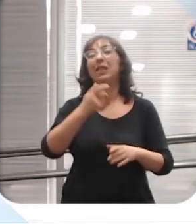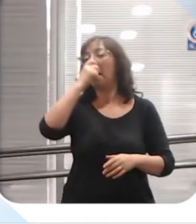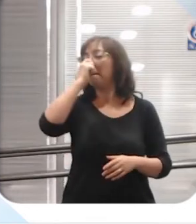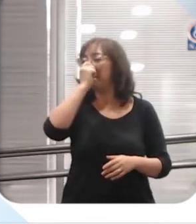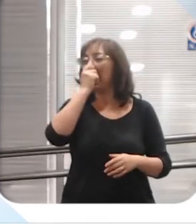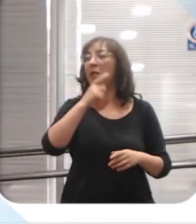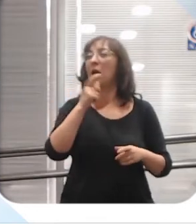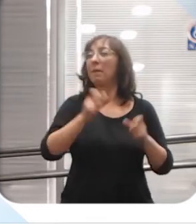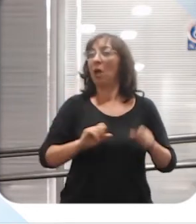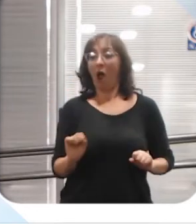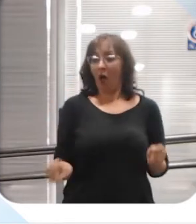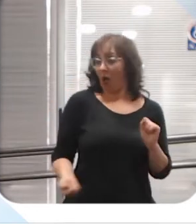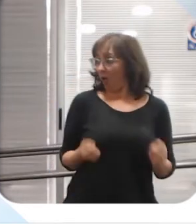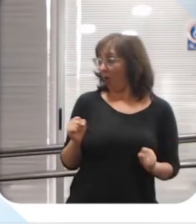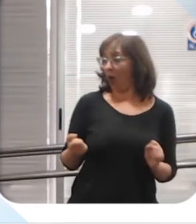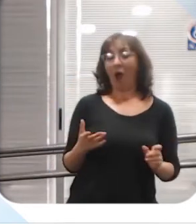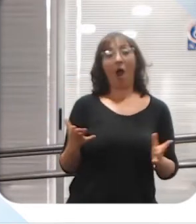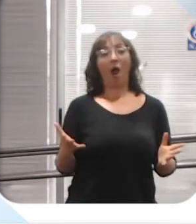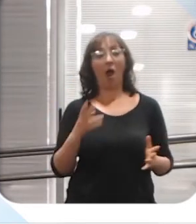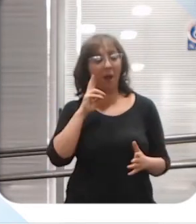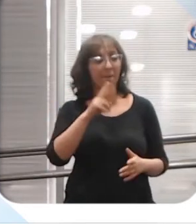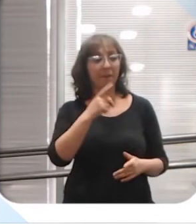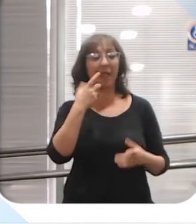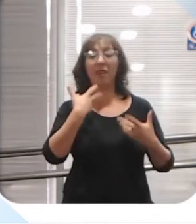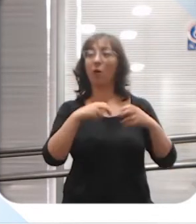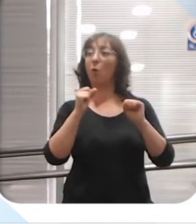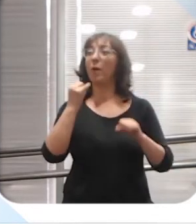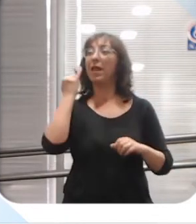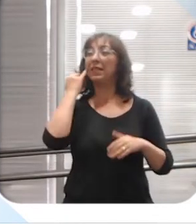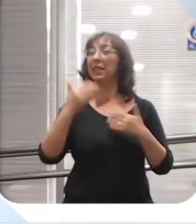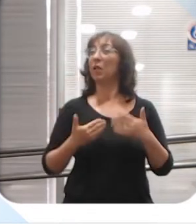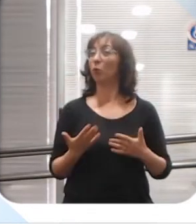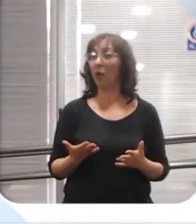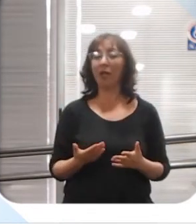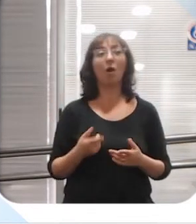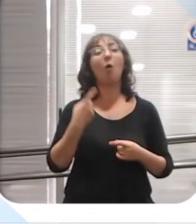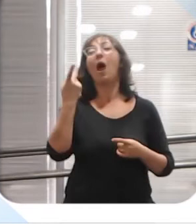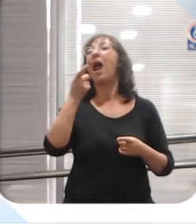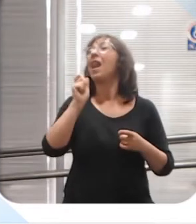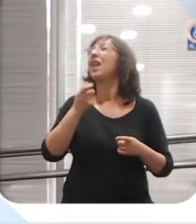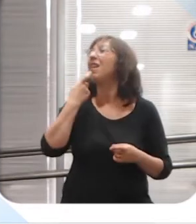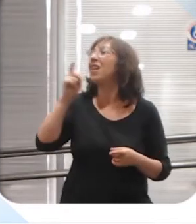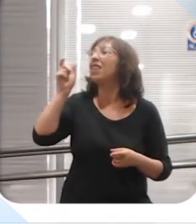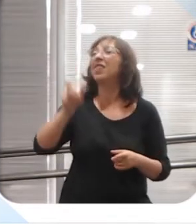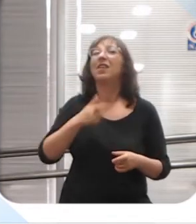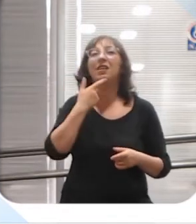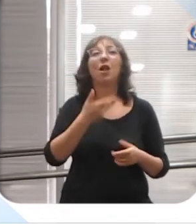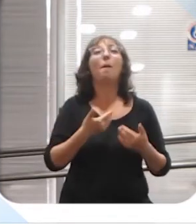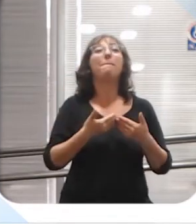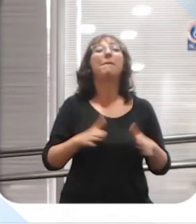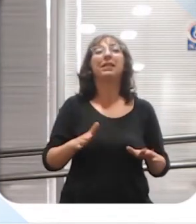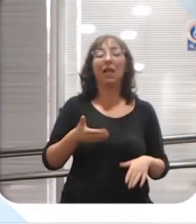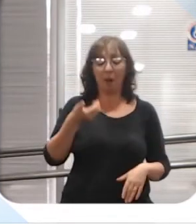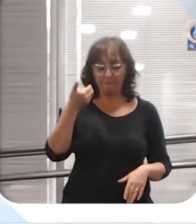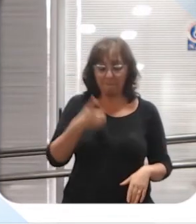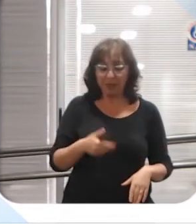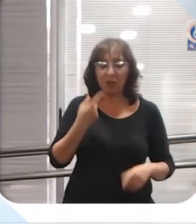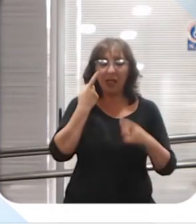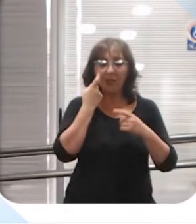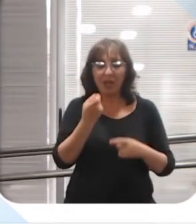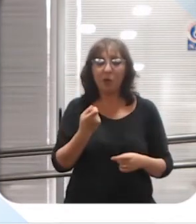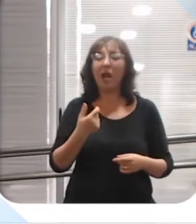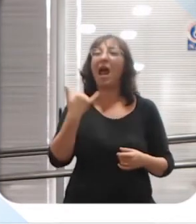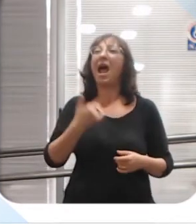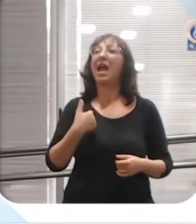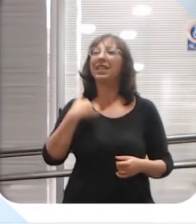se pone nerviosa, descubre que tiene una sexualidad, o como hoy dijo alguien más temprano, cuando empecé a menstruar se dieron cuenta que tenía